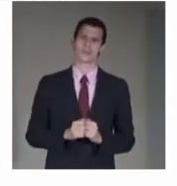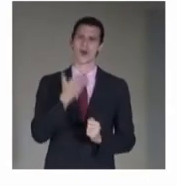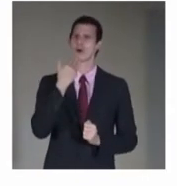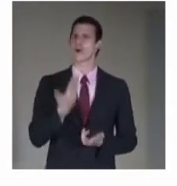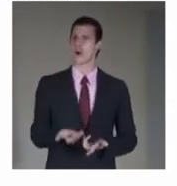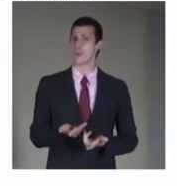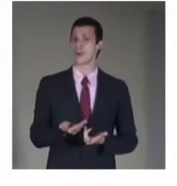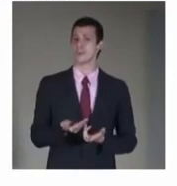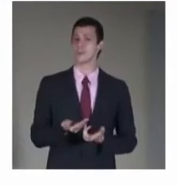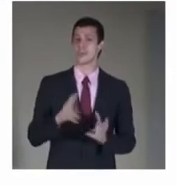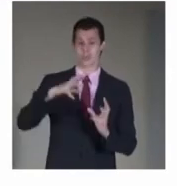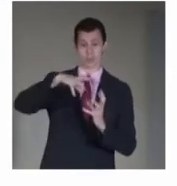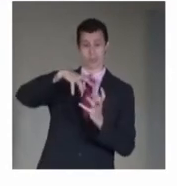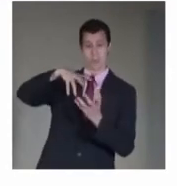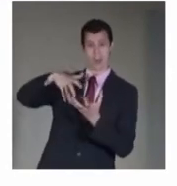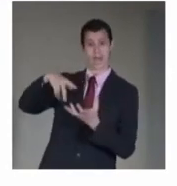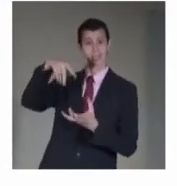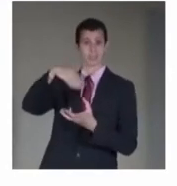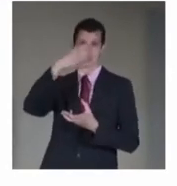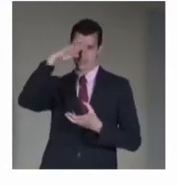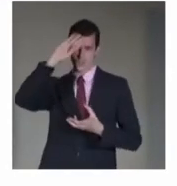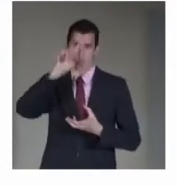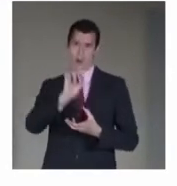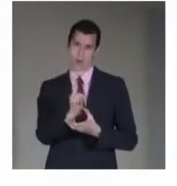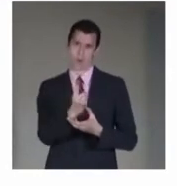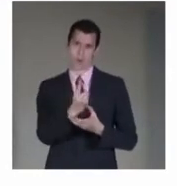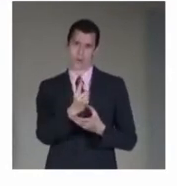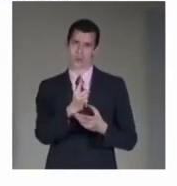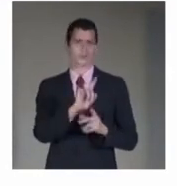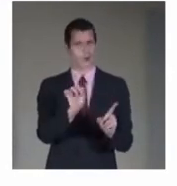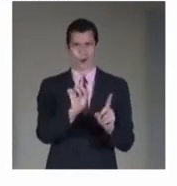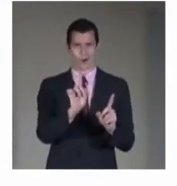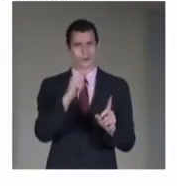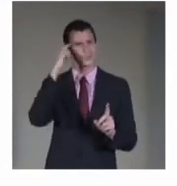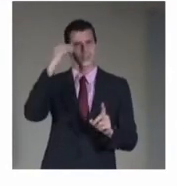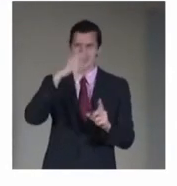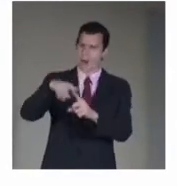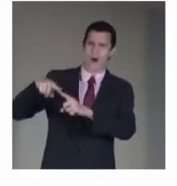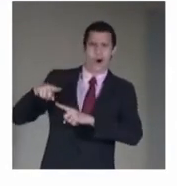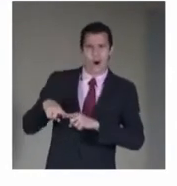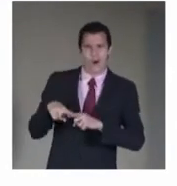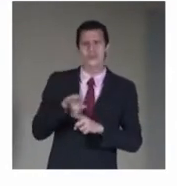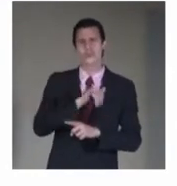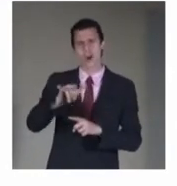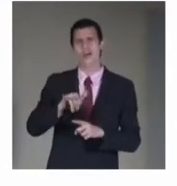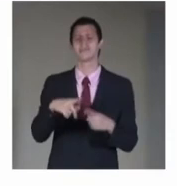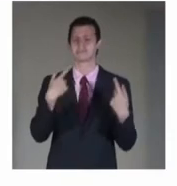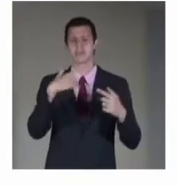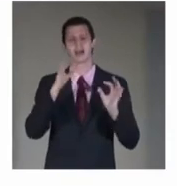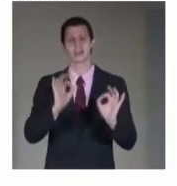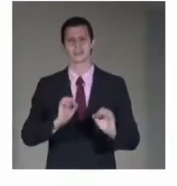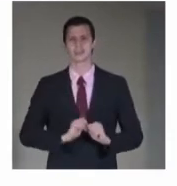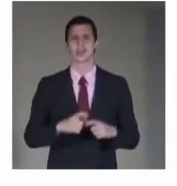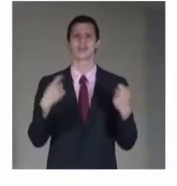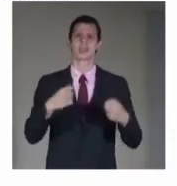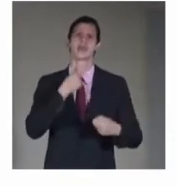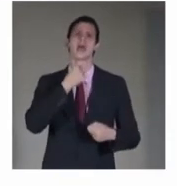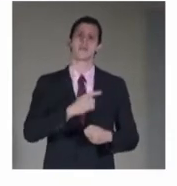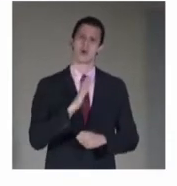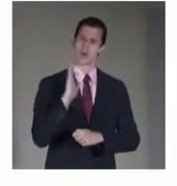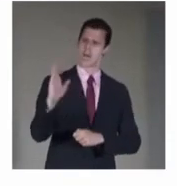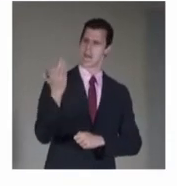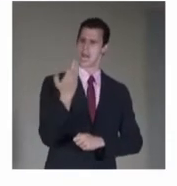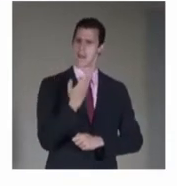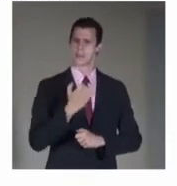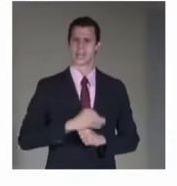código internacional de conducta en el espacio exterior de carácter voluntario lo otro era legalmente vinculante esto sería voluntario hay una